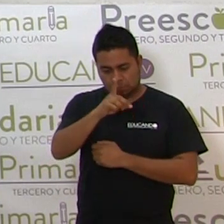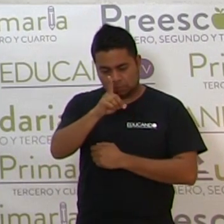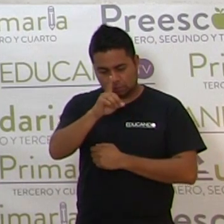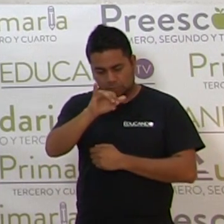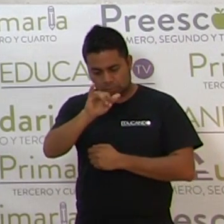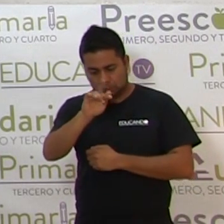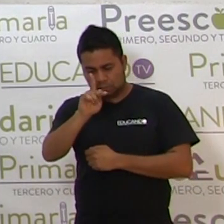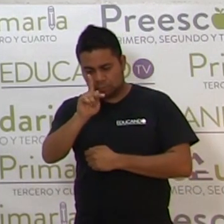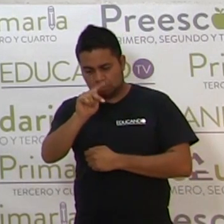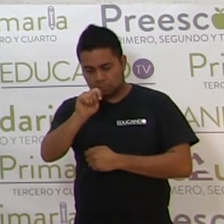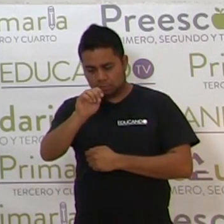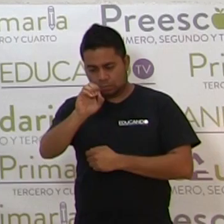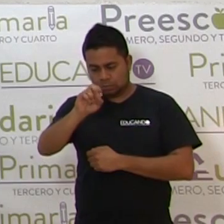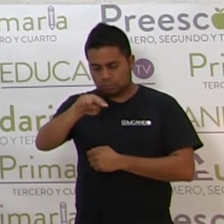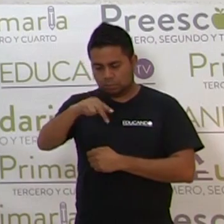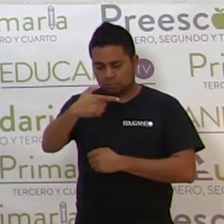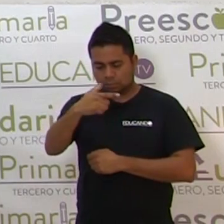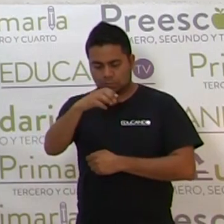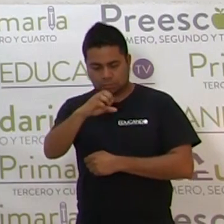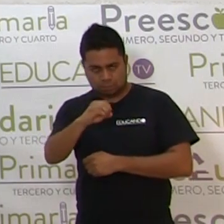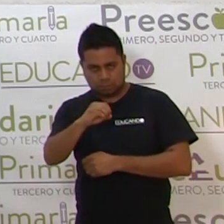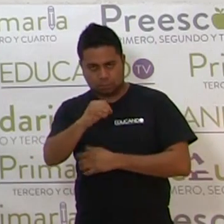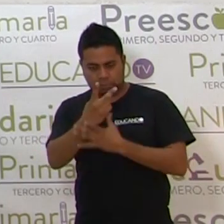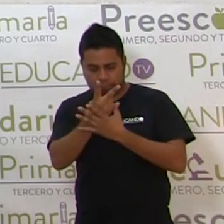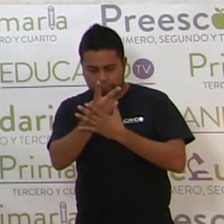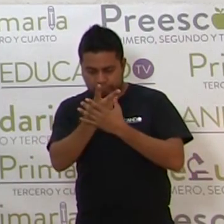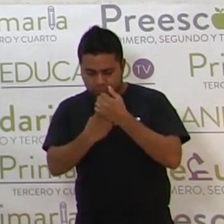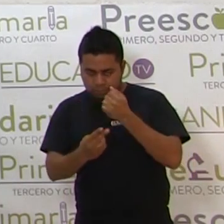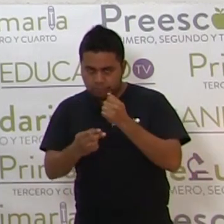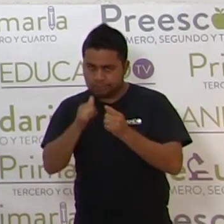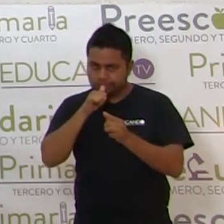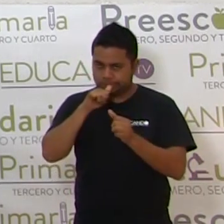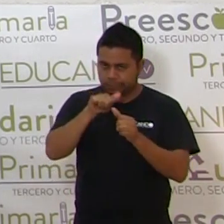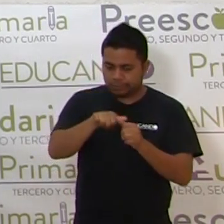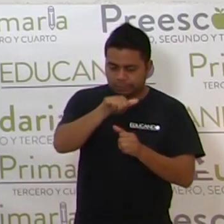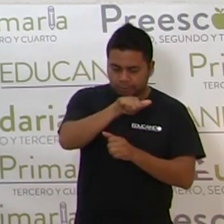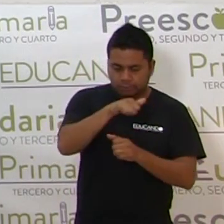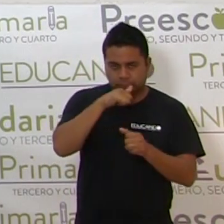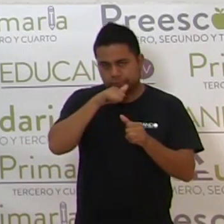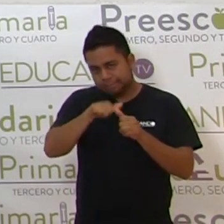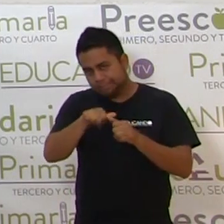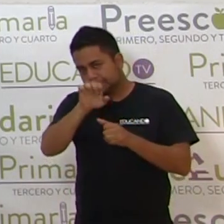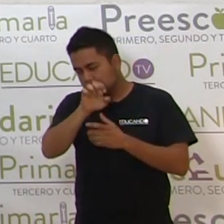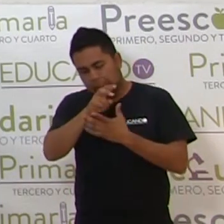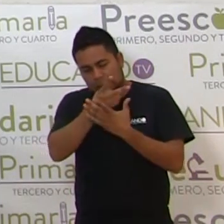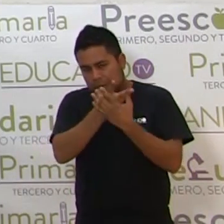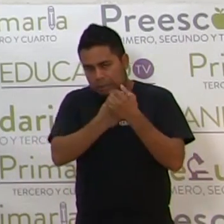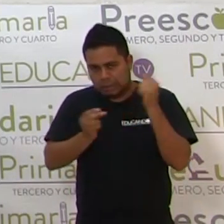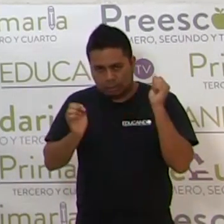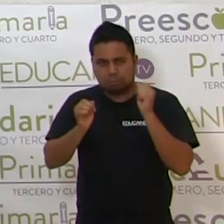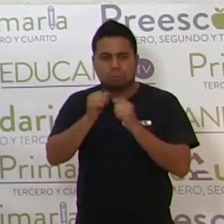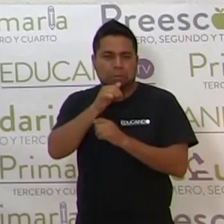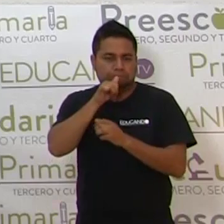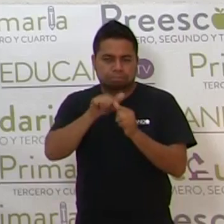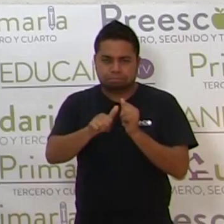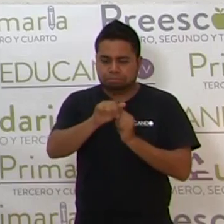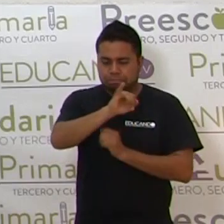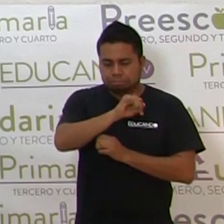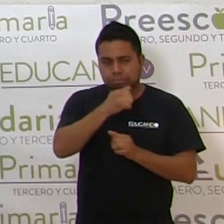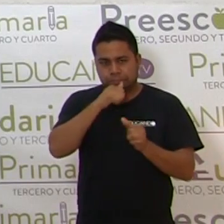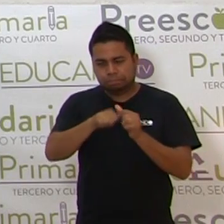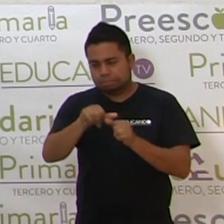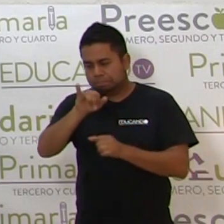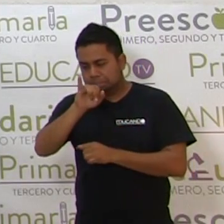diptongo. Bien. Cuando tengamos juntas en el conteo de las sílabas dos